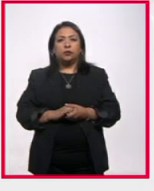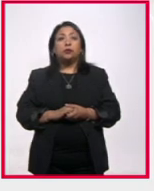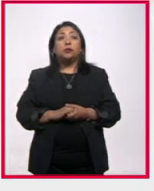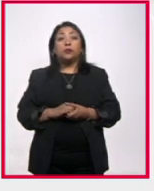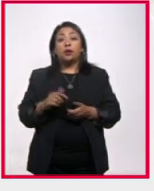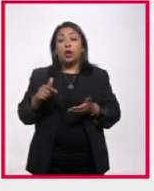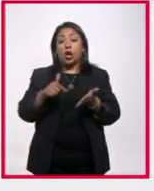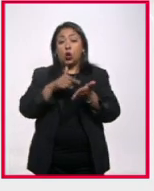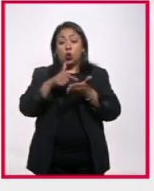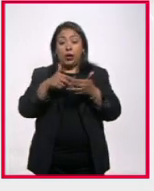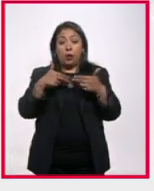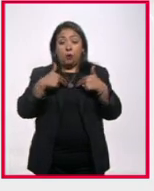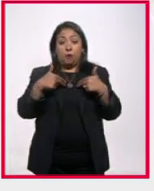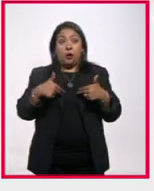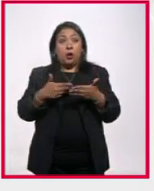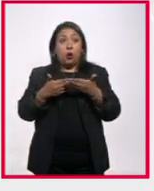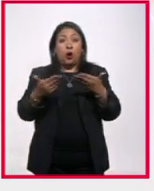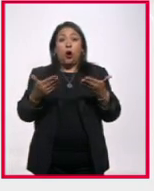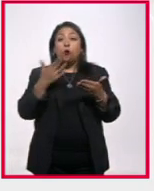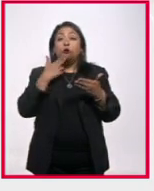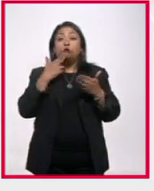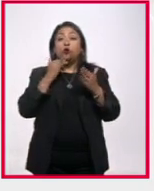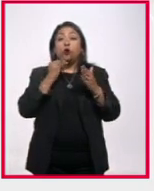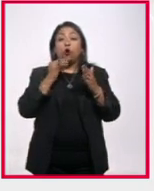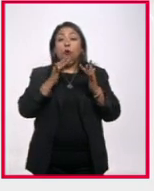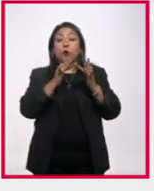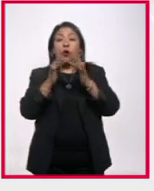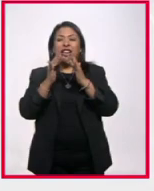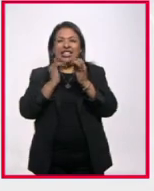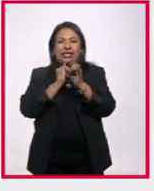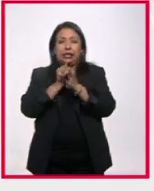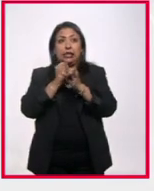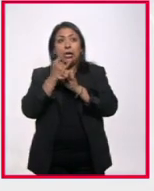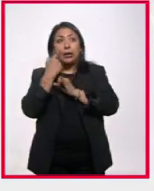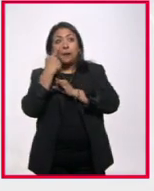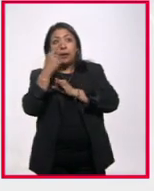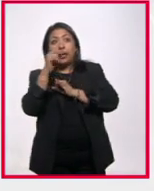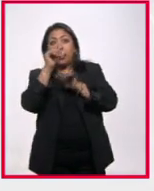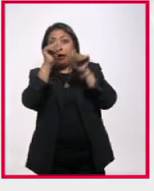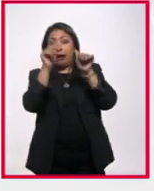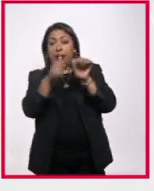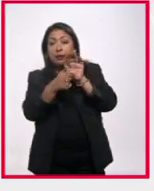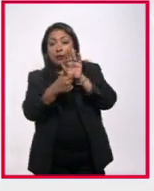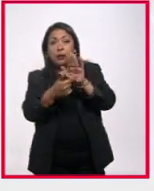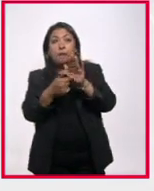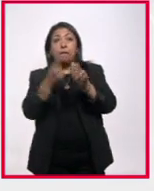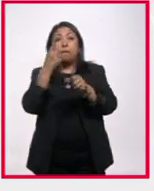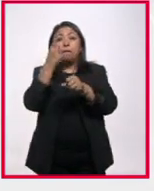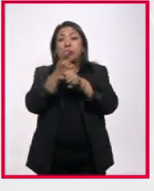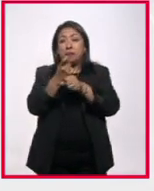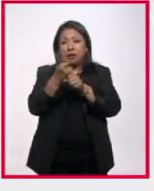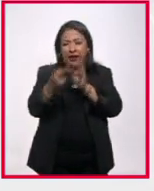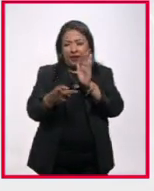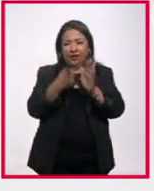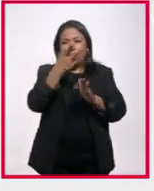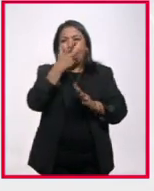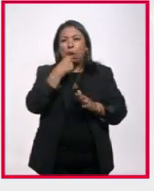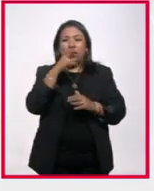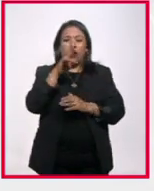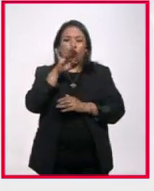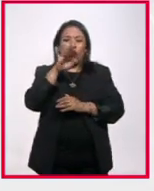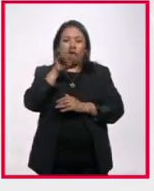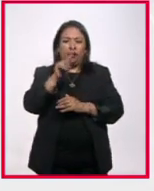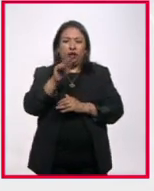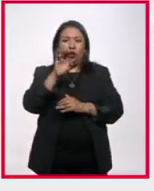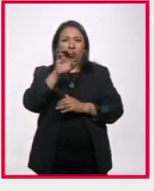El lugar del ser humano en la era de las redes es visto a través del arte. Por primera vez, el pintor tapatío Roberto Révora